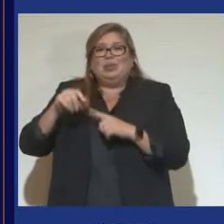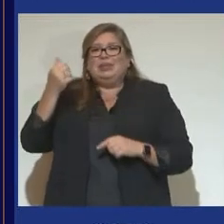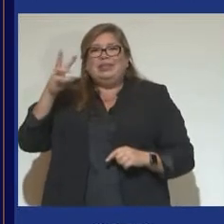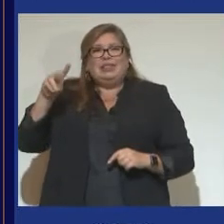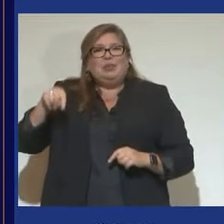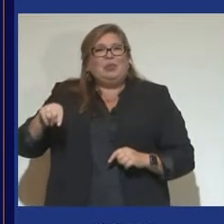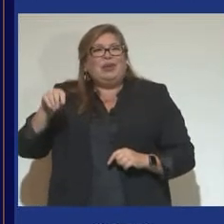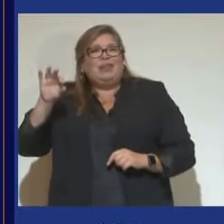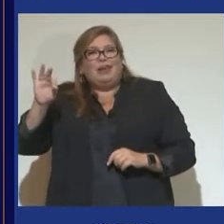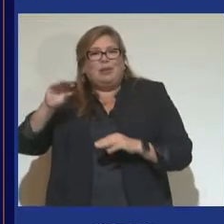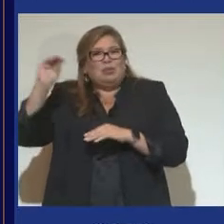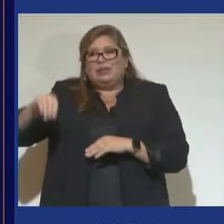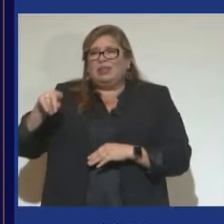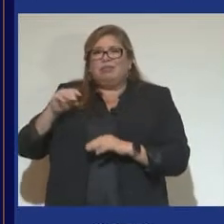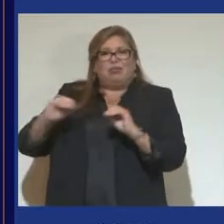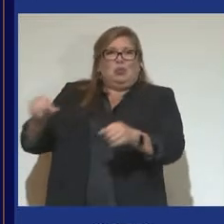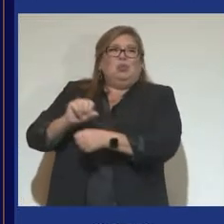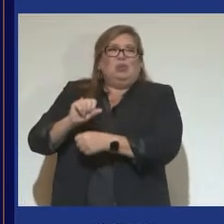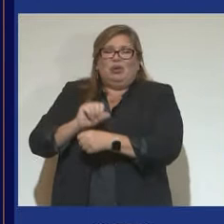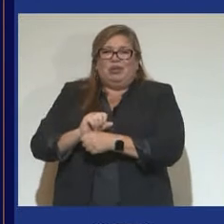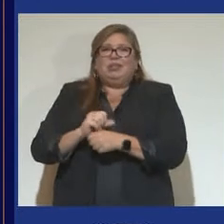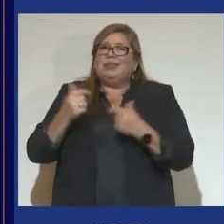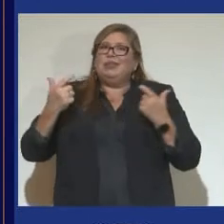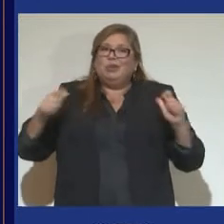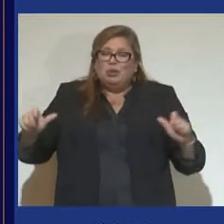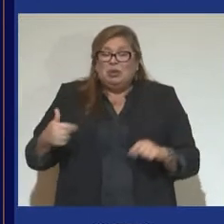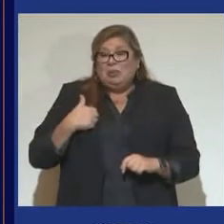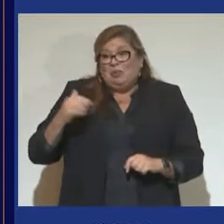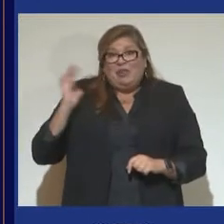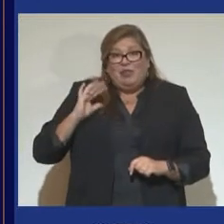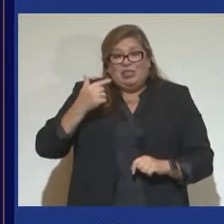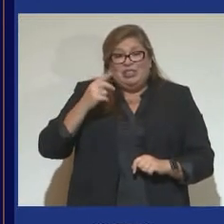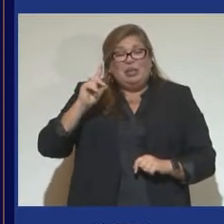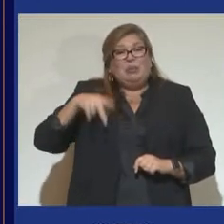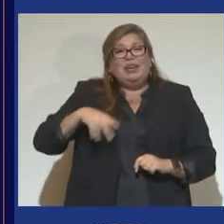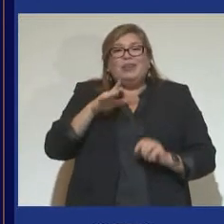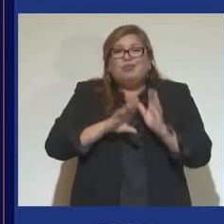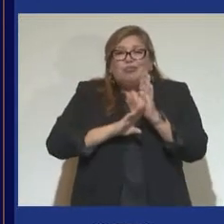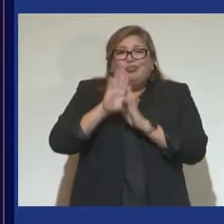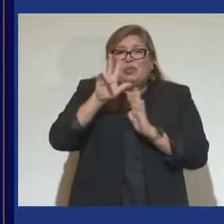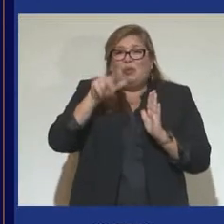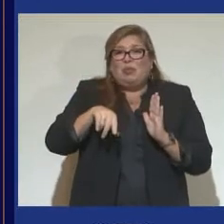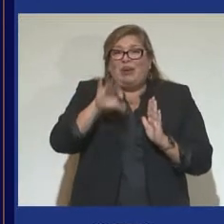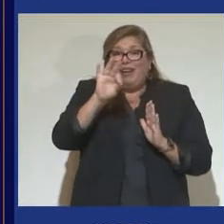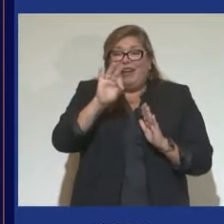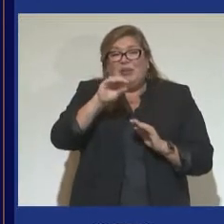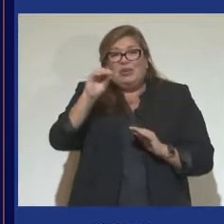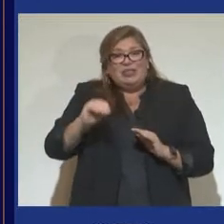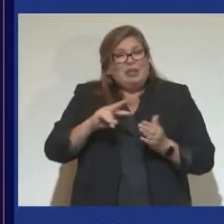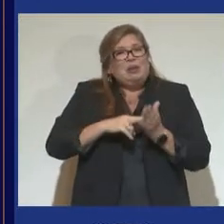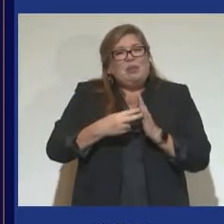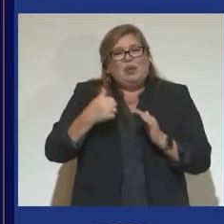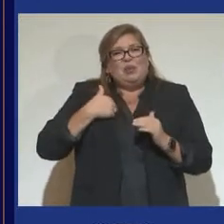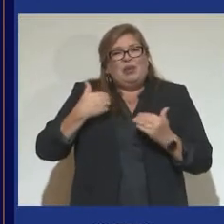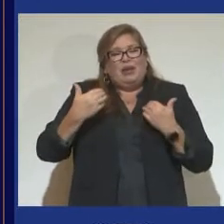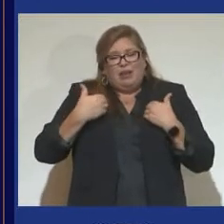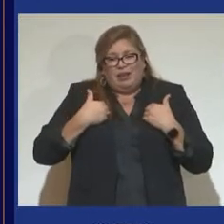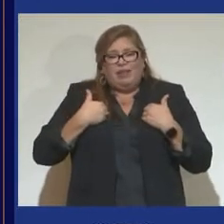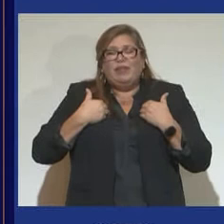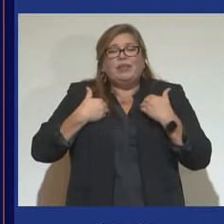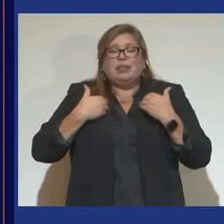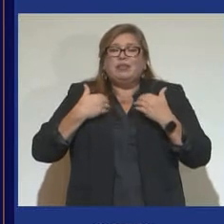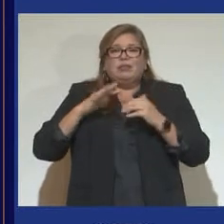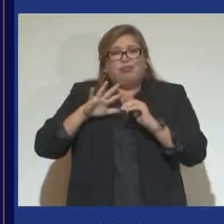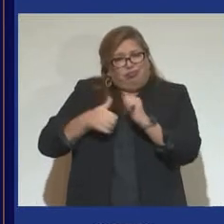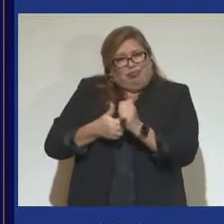solamente en unos cuantos meses y el crecimiento por supuesto fue de 3.9 por ciento y bajó por la realidad de eso